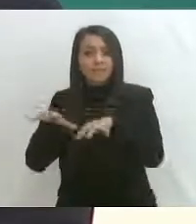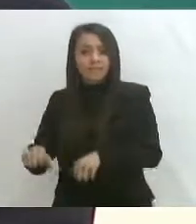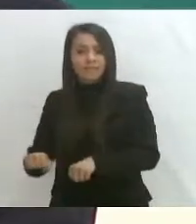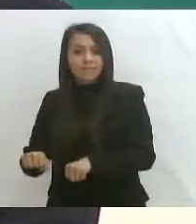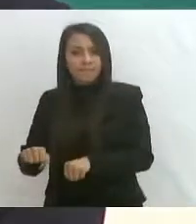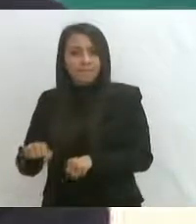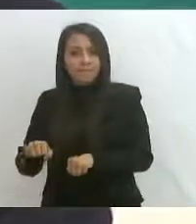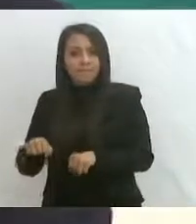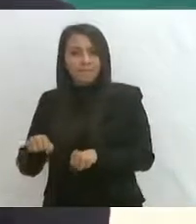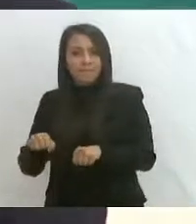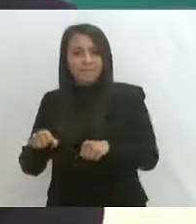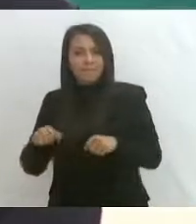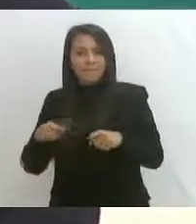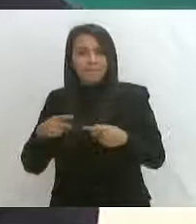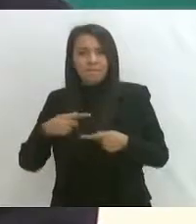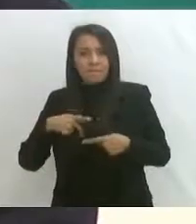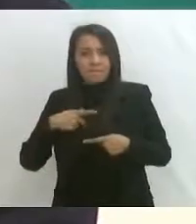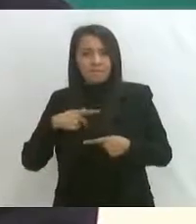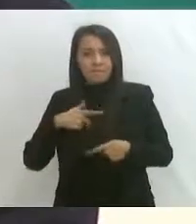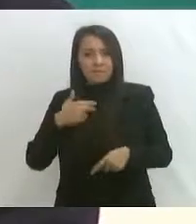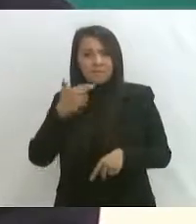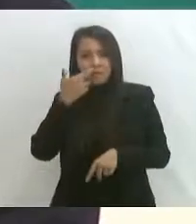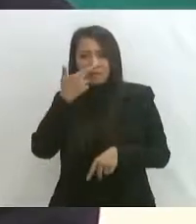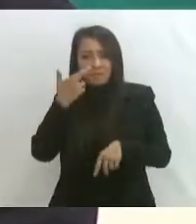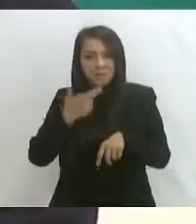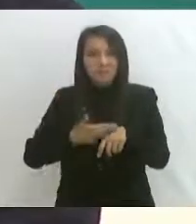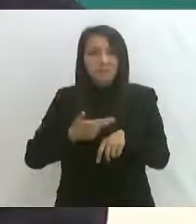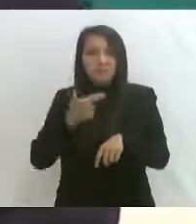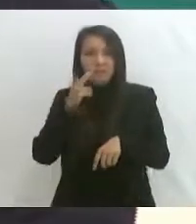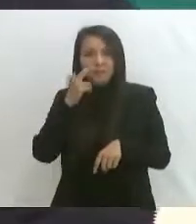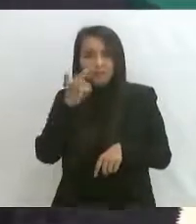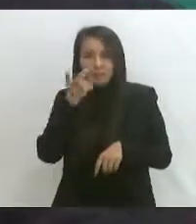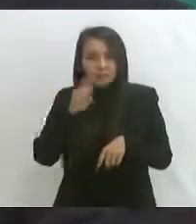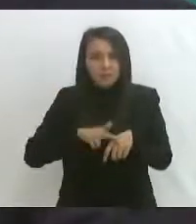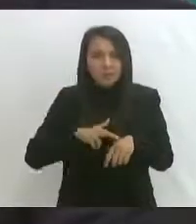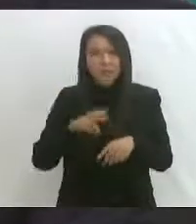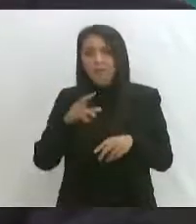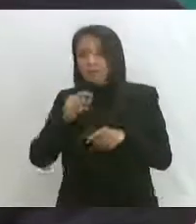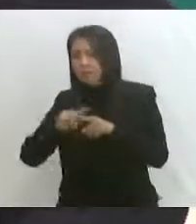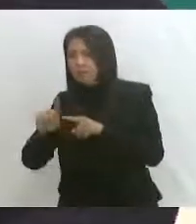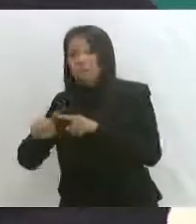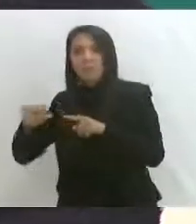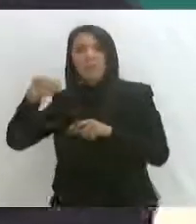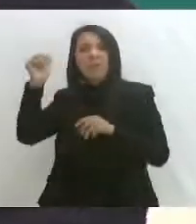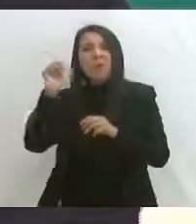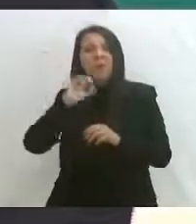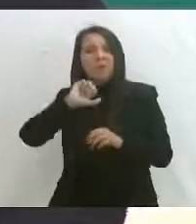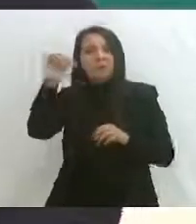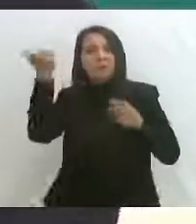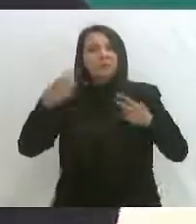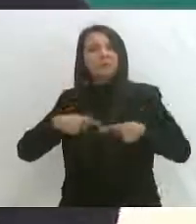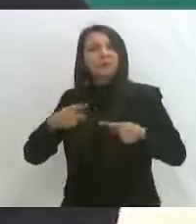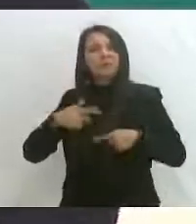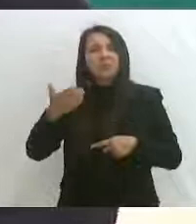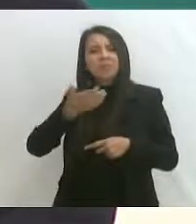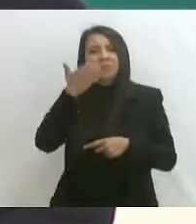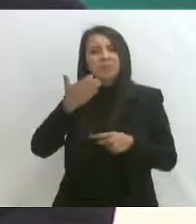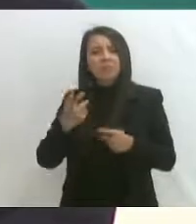de la delincuencia o de personas que estaban